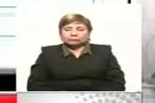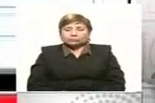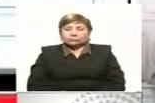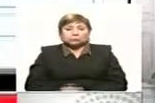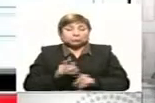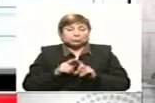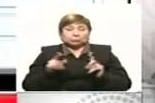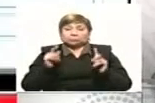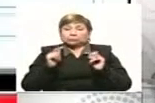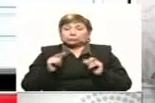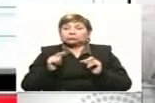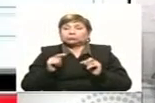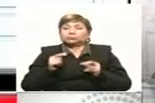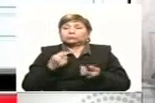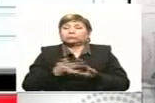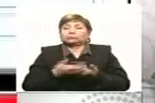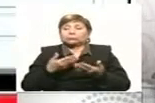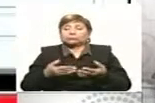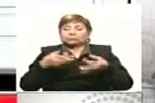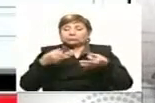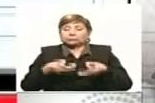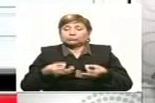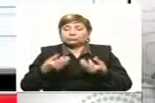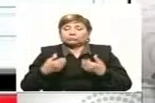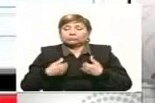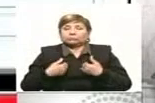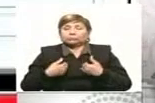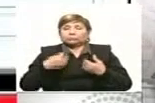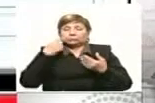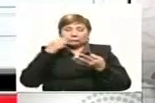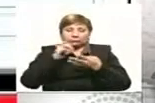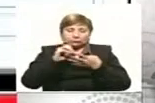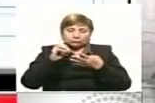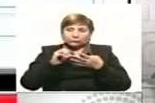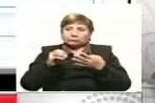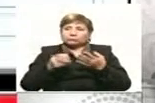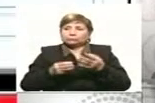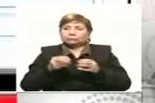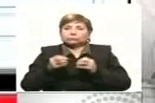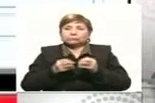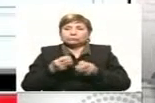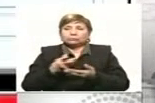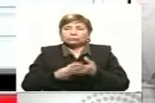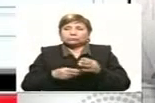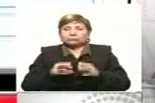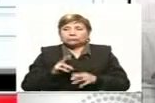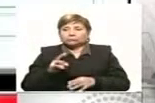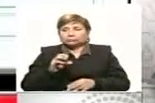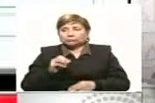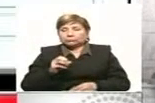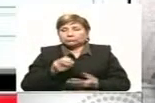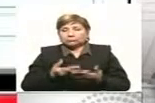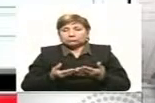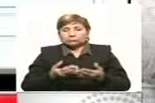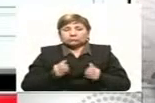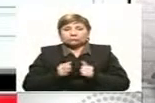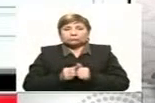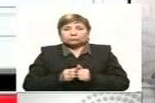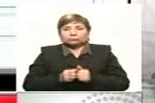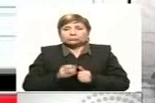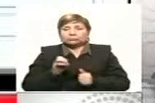Bueno, aquí hay un elemento que es fundamental, que nosotros hemos diseñado, que es el tema de la rectoría. Está la